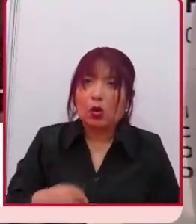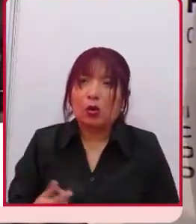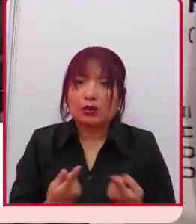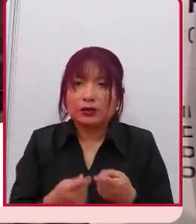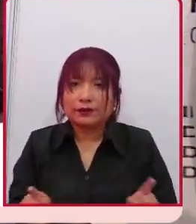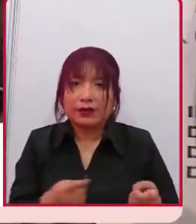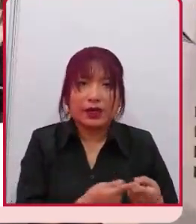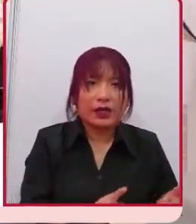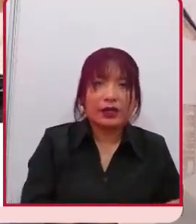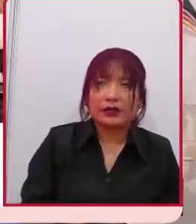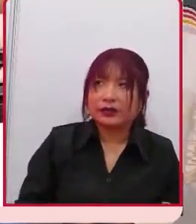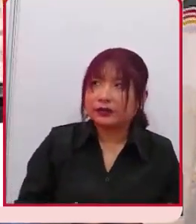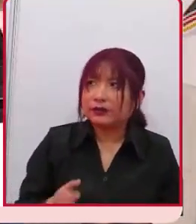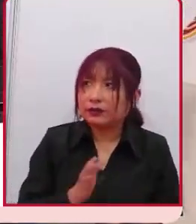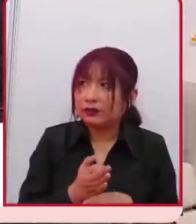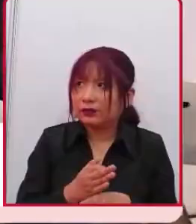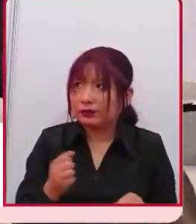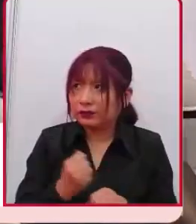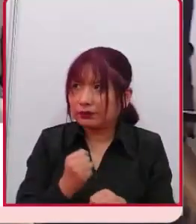campañas? No.